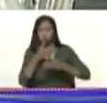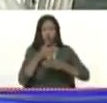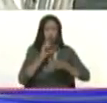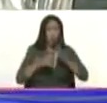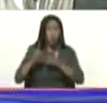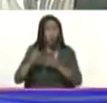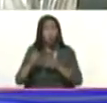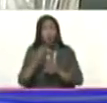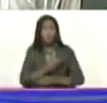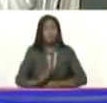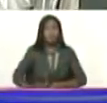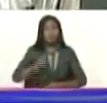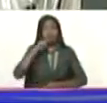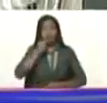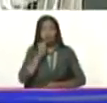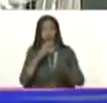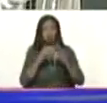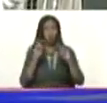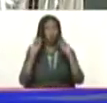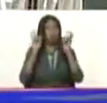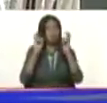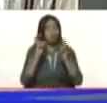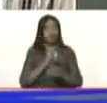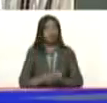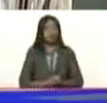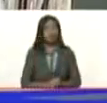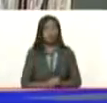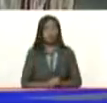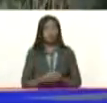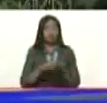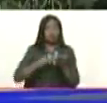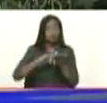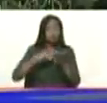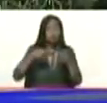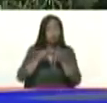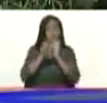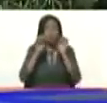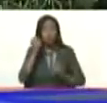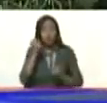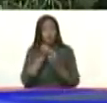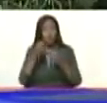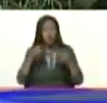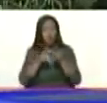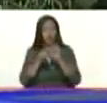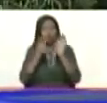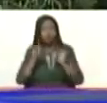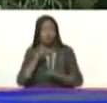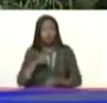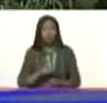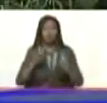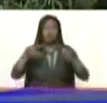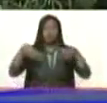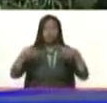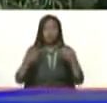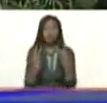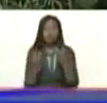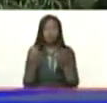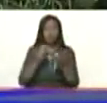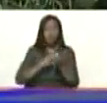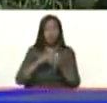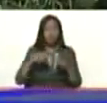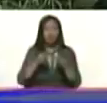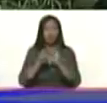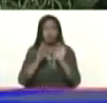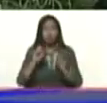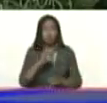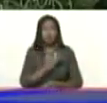presidente Putin todos estos temas y él ratificó todo el apoyo de Rusia. Nuevamente todo el apoyo de